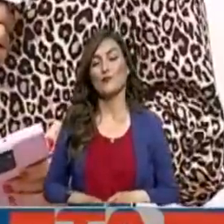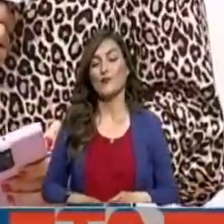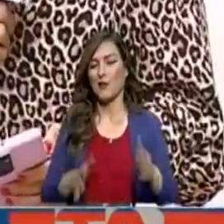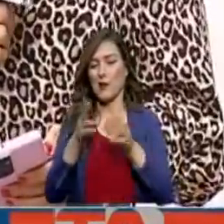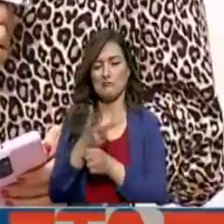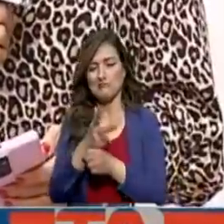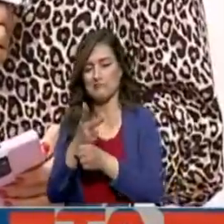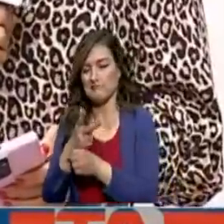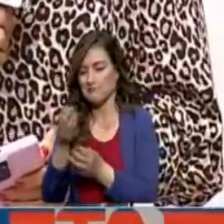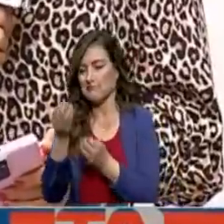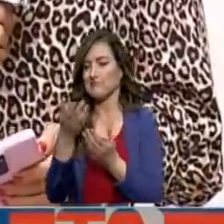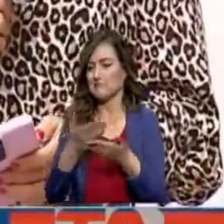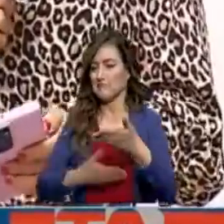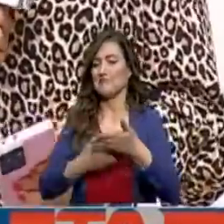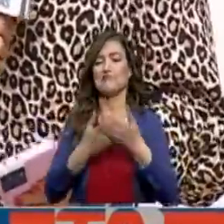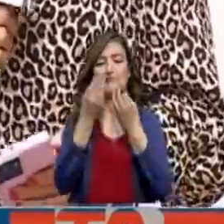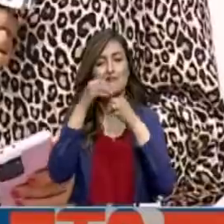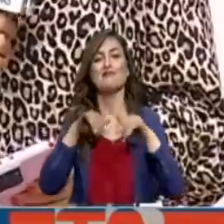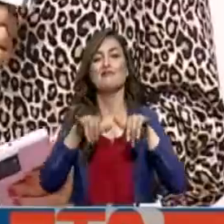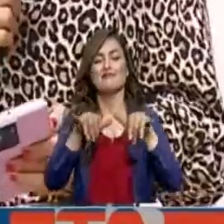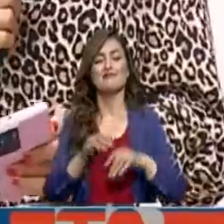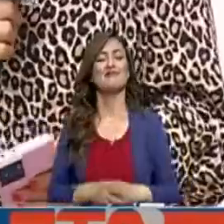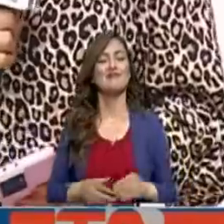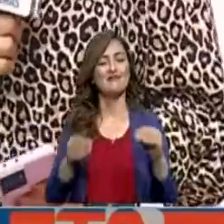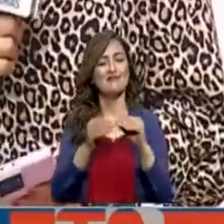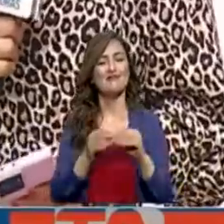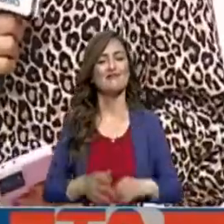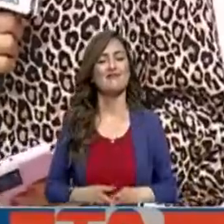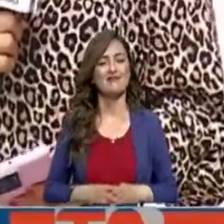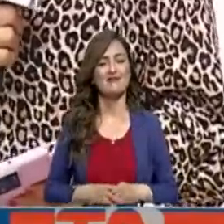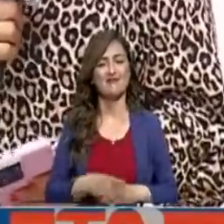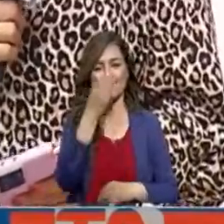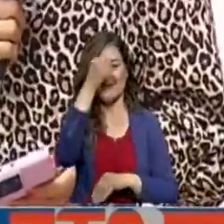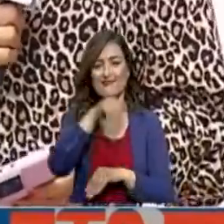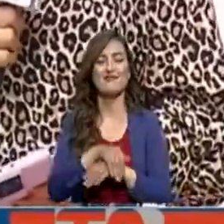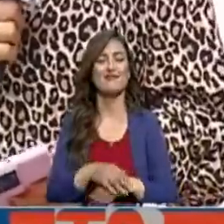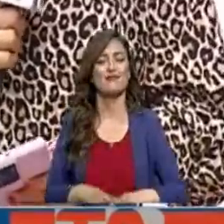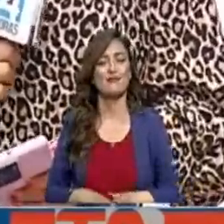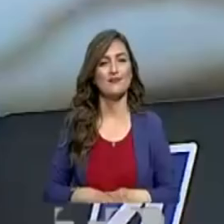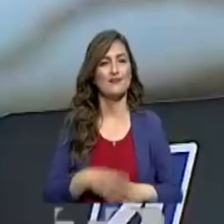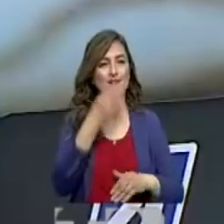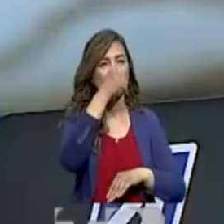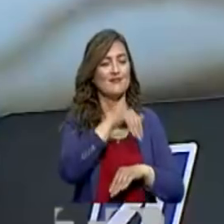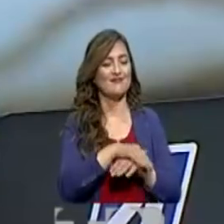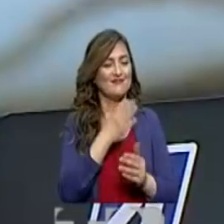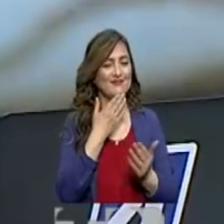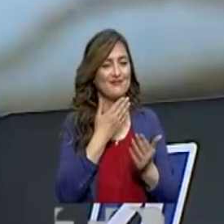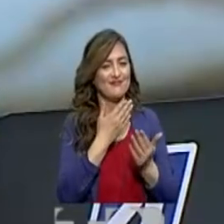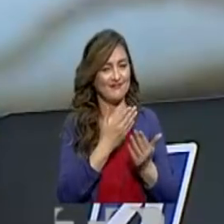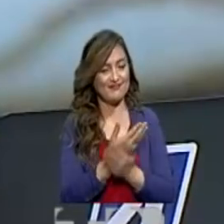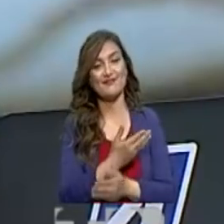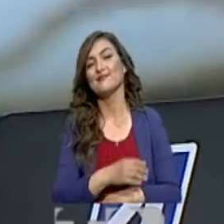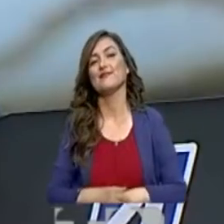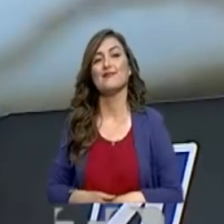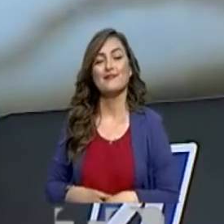al tanto de este documento. Con esta información me despido. Siguen ustedes con más noticias en estudio. Muy buenas tardes. Buenas tardes también para ti, Joana.